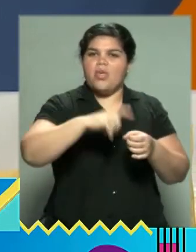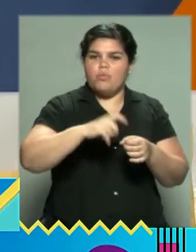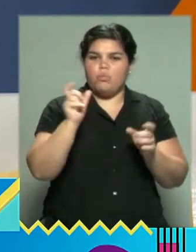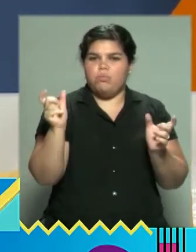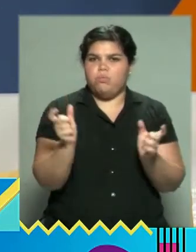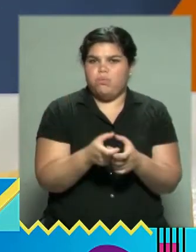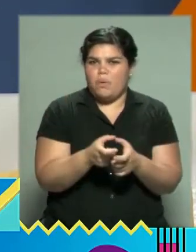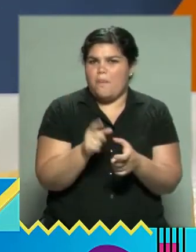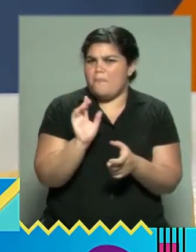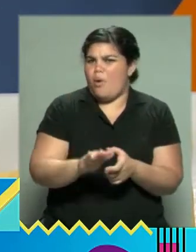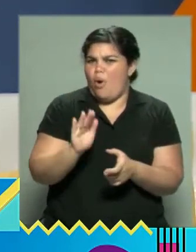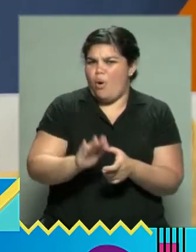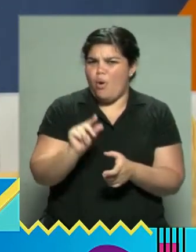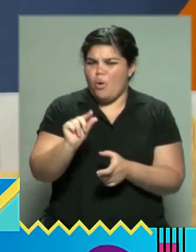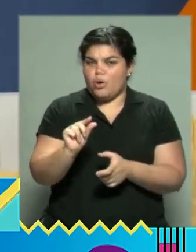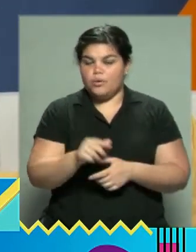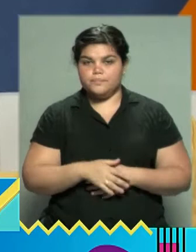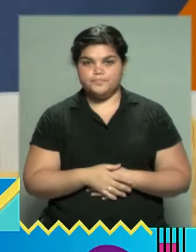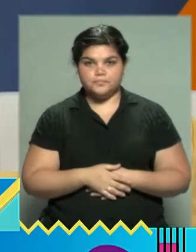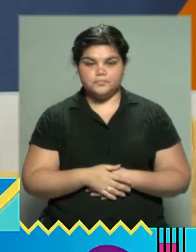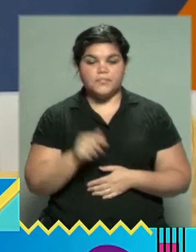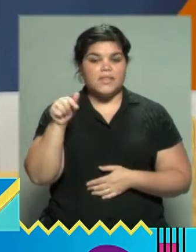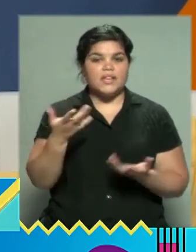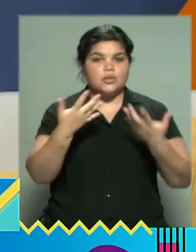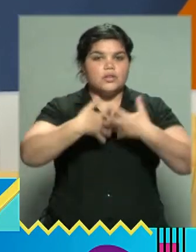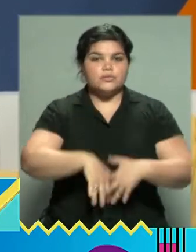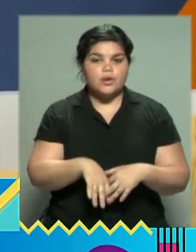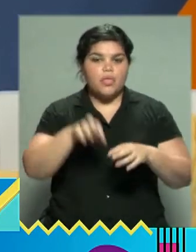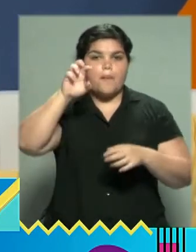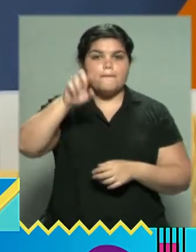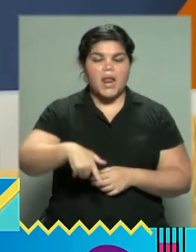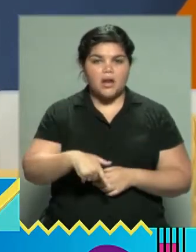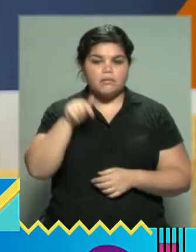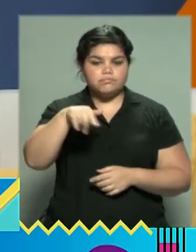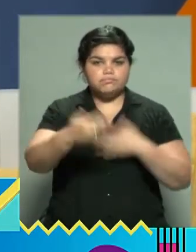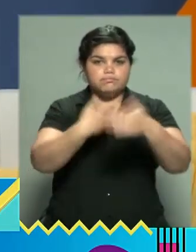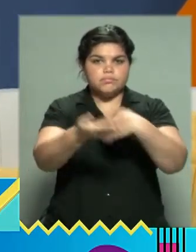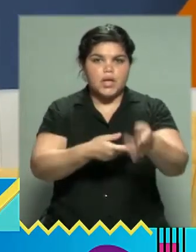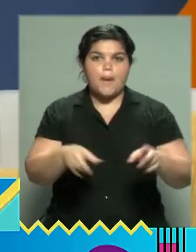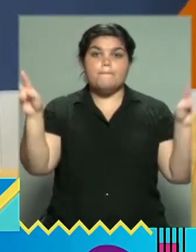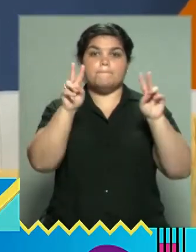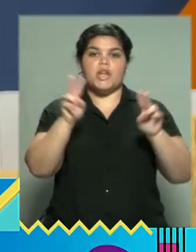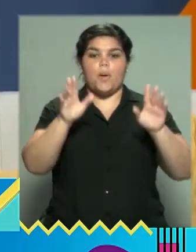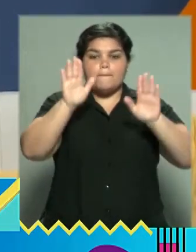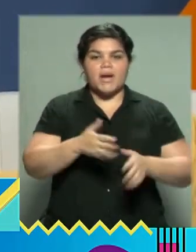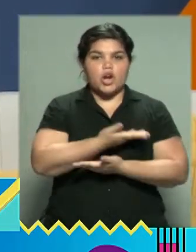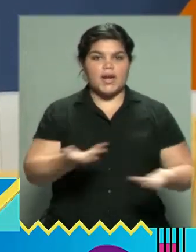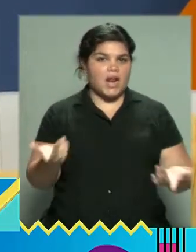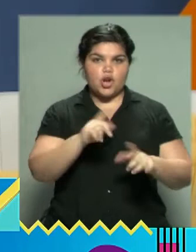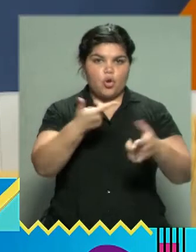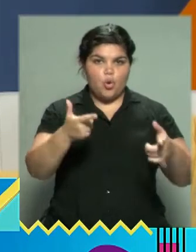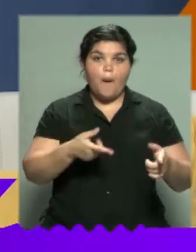hicieron a Cristina. De todas maneras tiene que ver con las políticas que vos llevas a cabo. Digamos, a Perón no le hicieron ningún paro general, pero también le hicieron un montón de